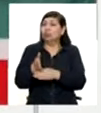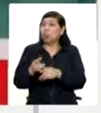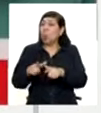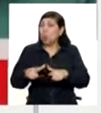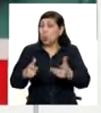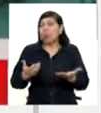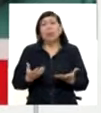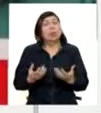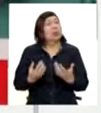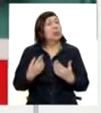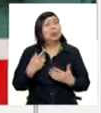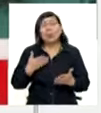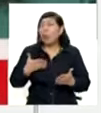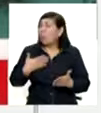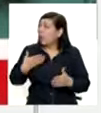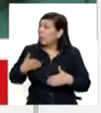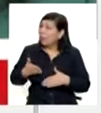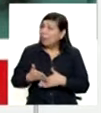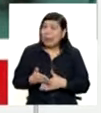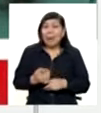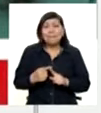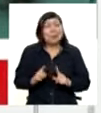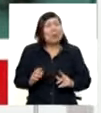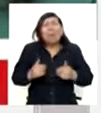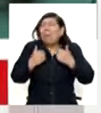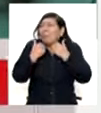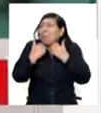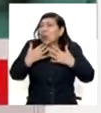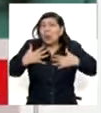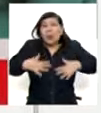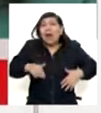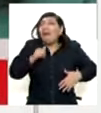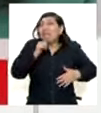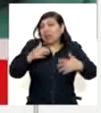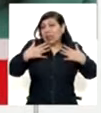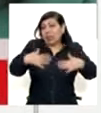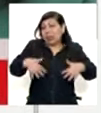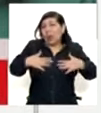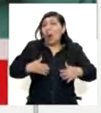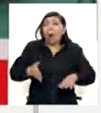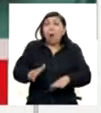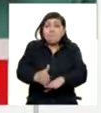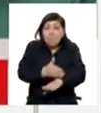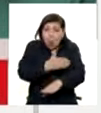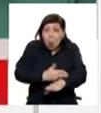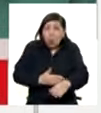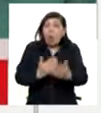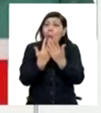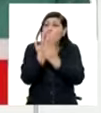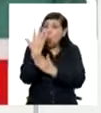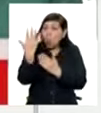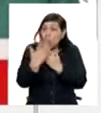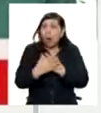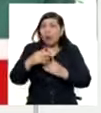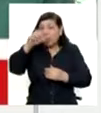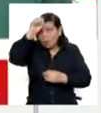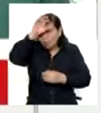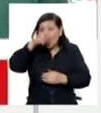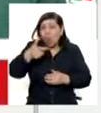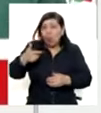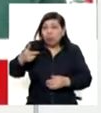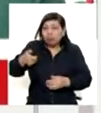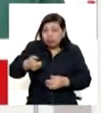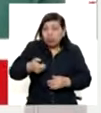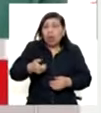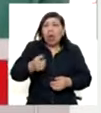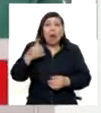zona que es muy inaccesible, pero para ello no tienen indumentaria adecuada. Se necesita botas de cuero, guantes, linternas nocturnas,